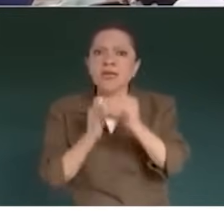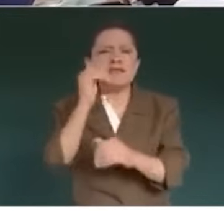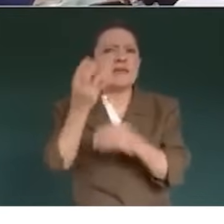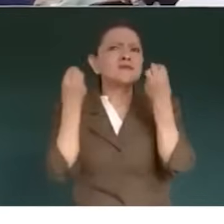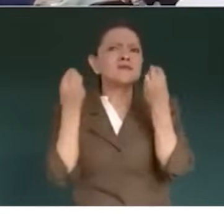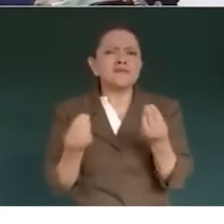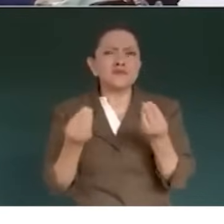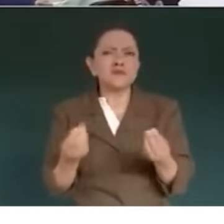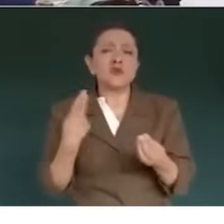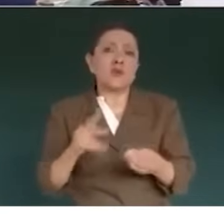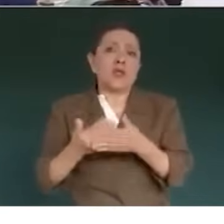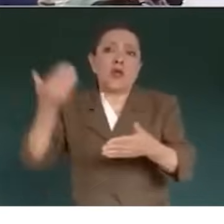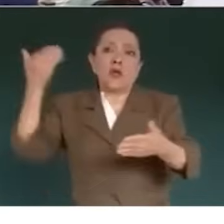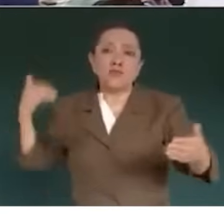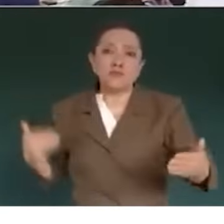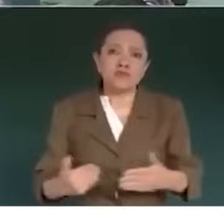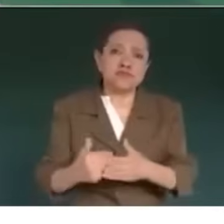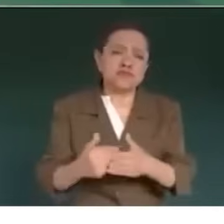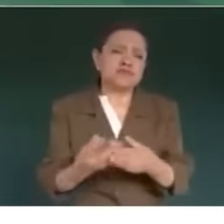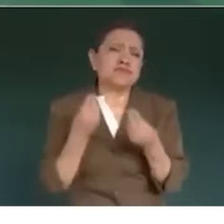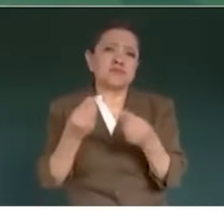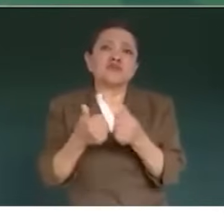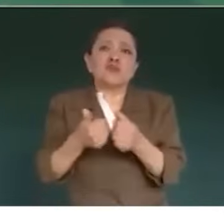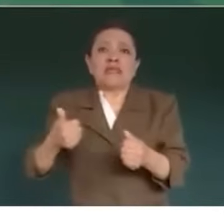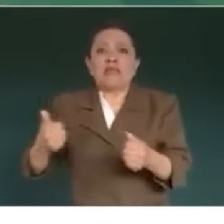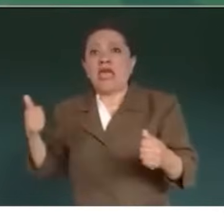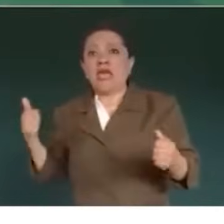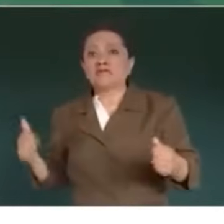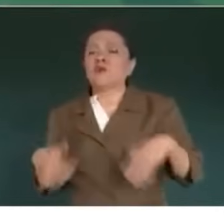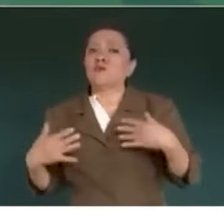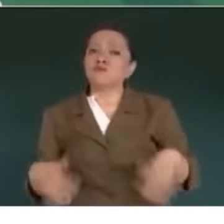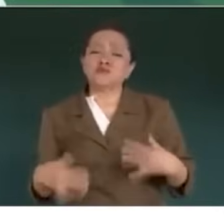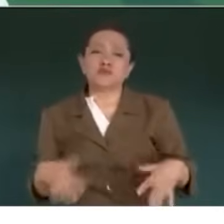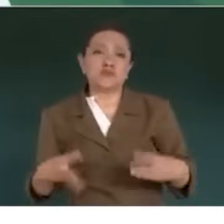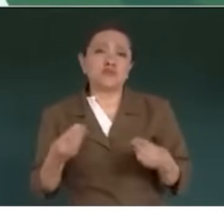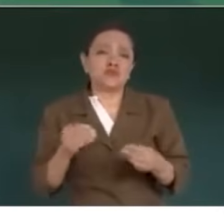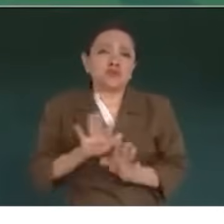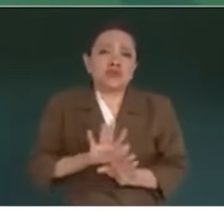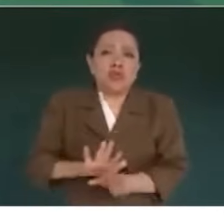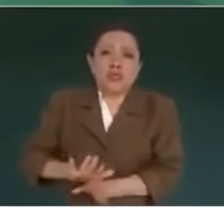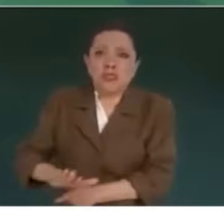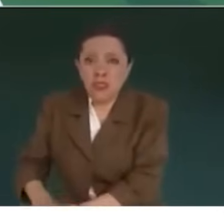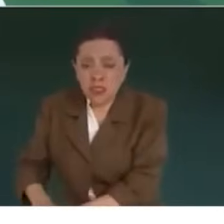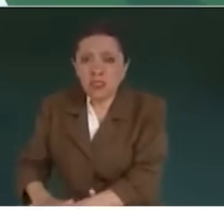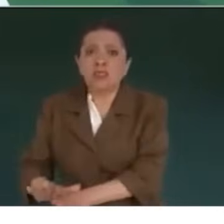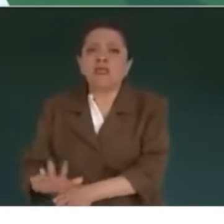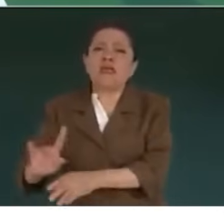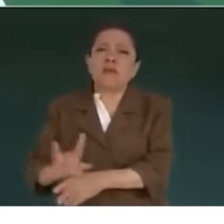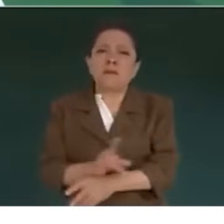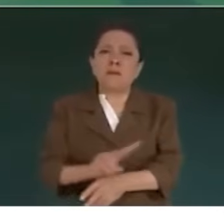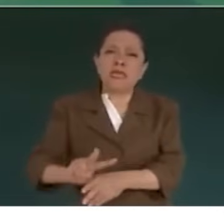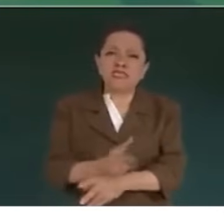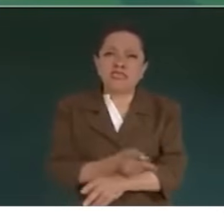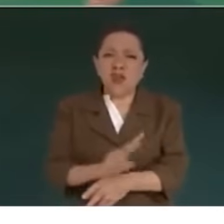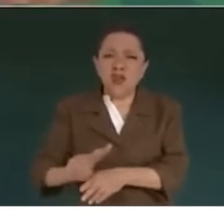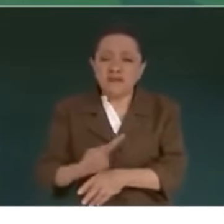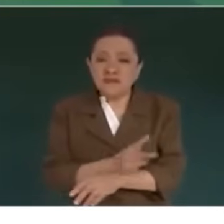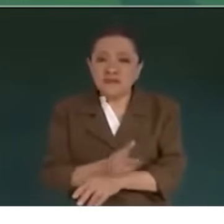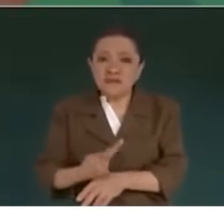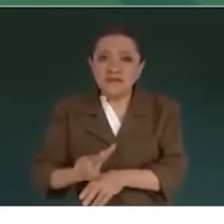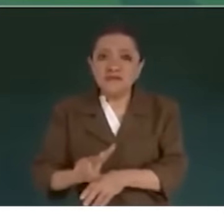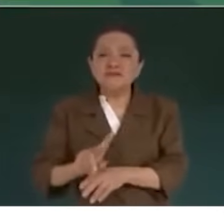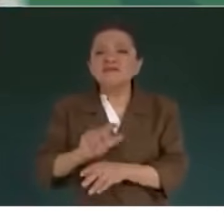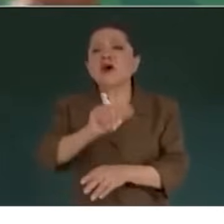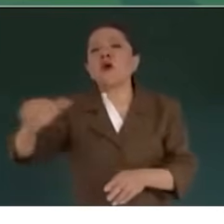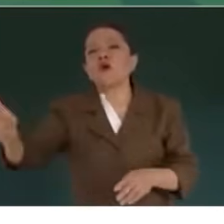bastante el atraso, el rezago, los vicios. No les gusta a